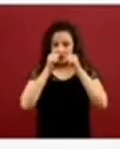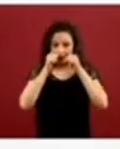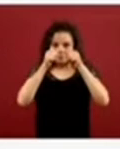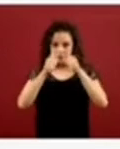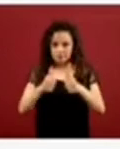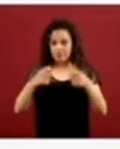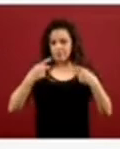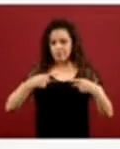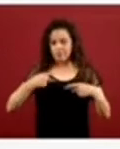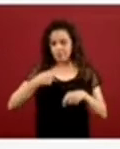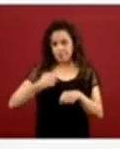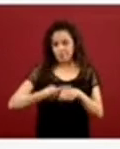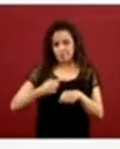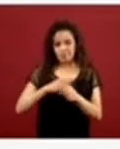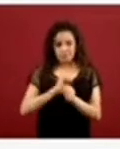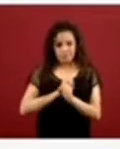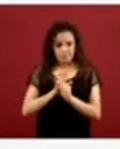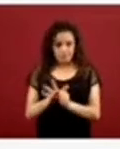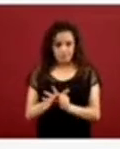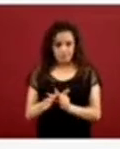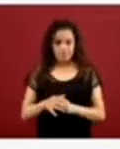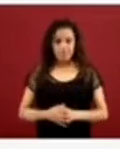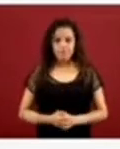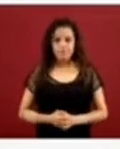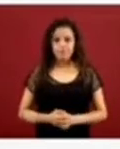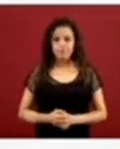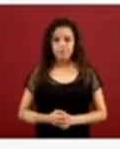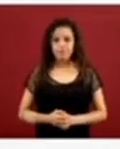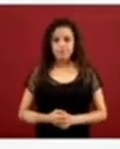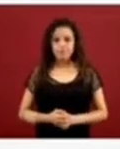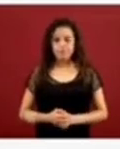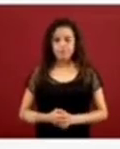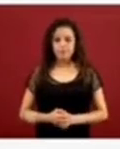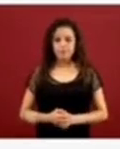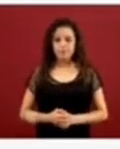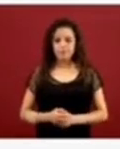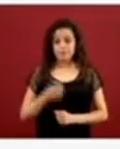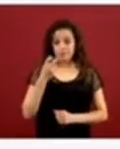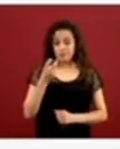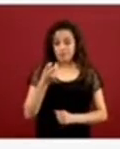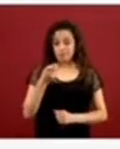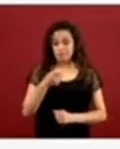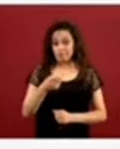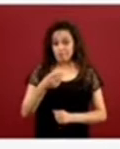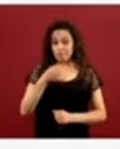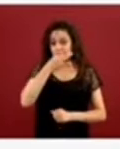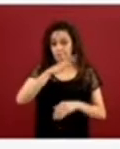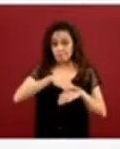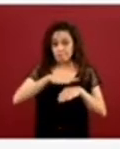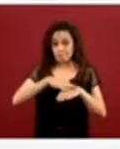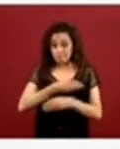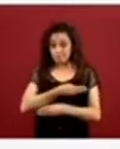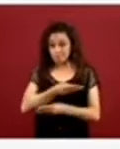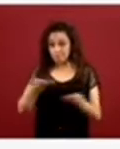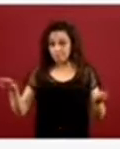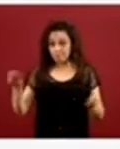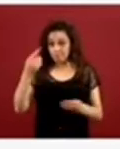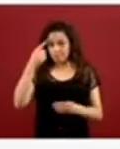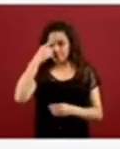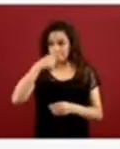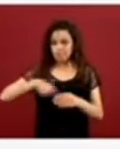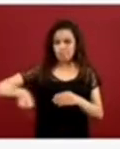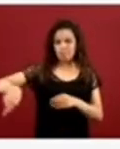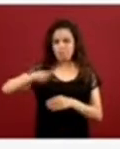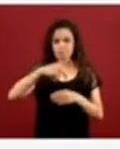por COVID-19. Lo relevante de esta convocatoria es que es una convocatoria donde todo el sector